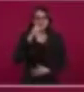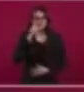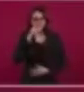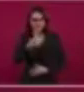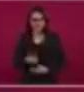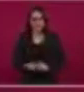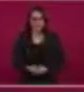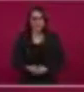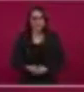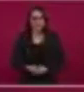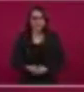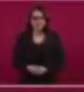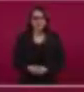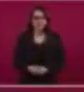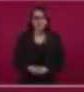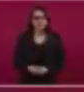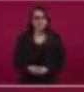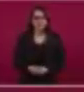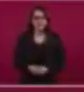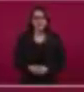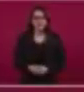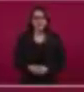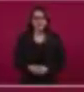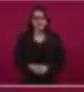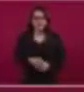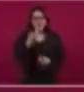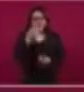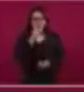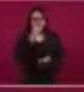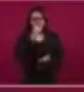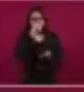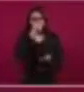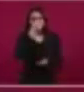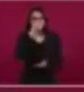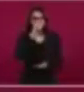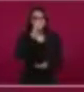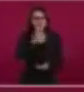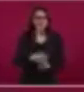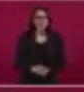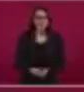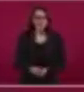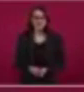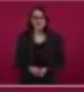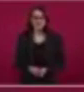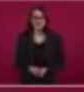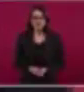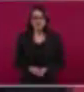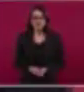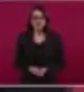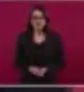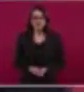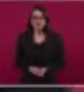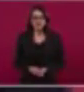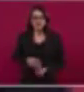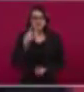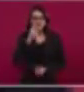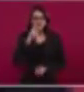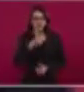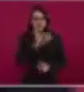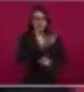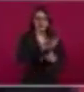el presupuesto, el recurso para llevar a cabo ahí en esa